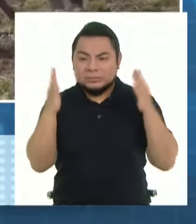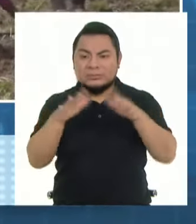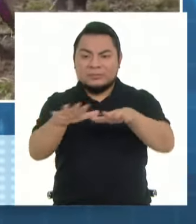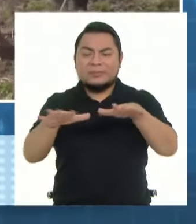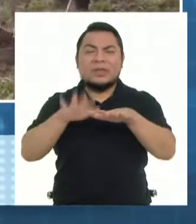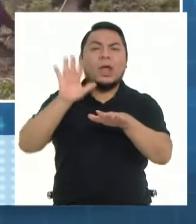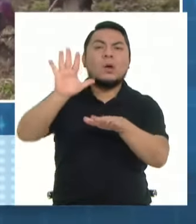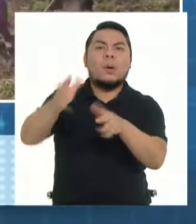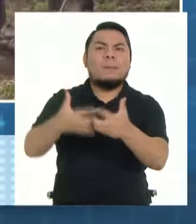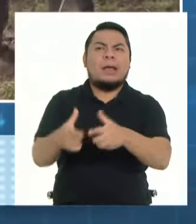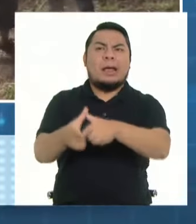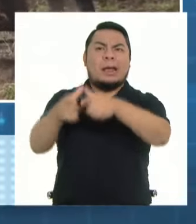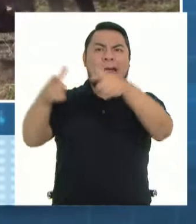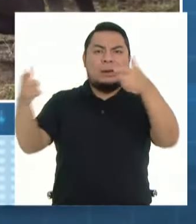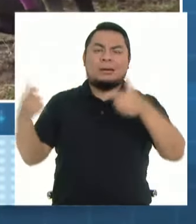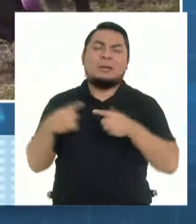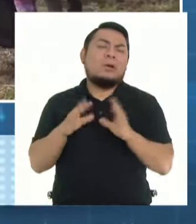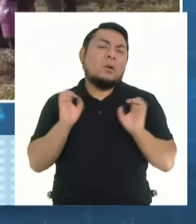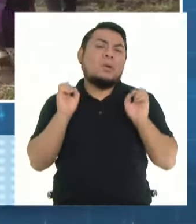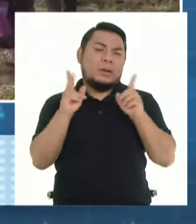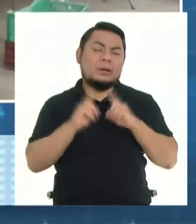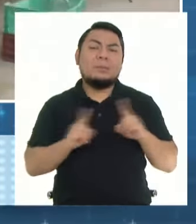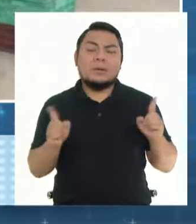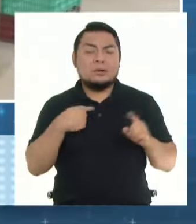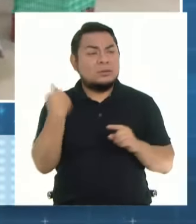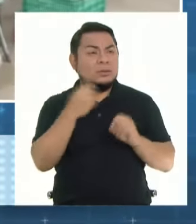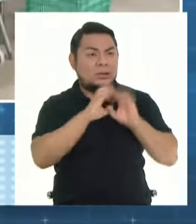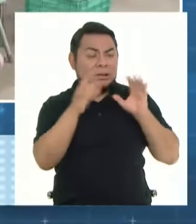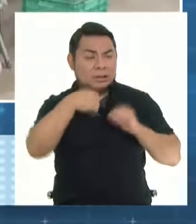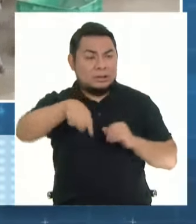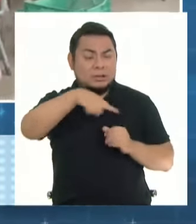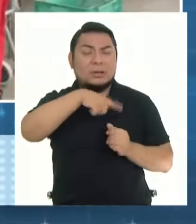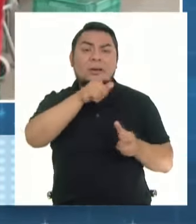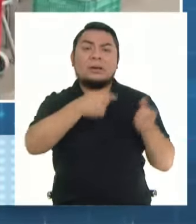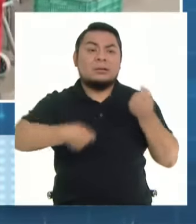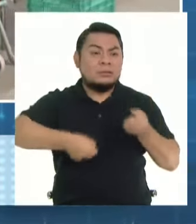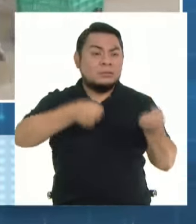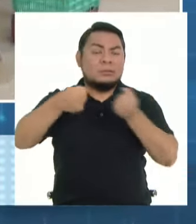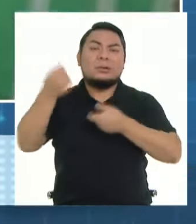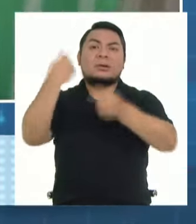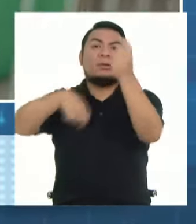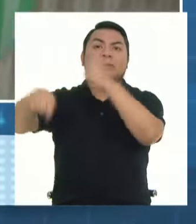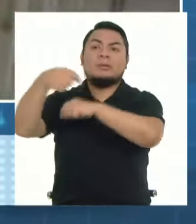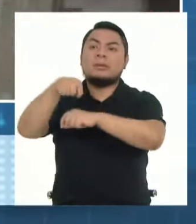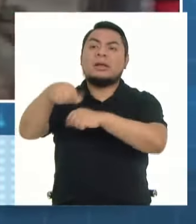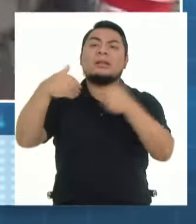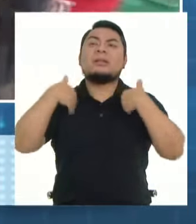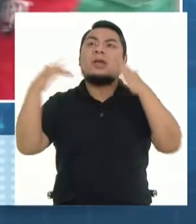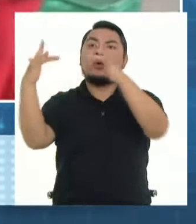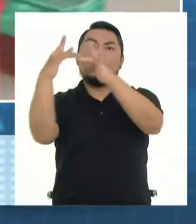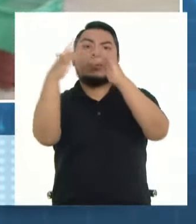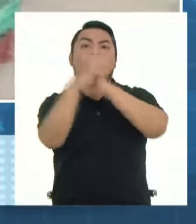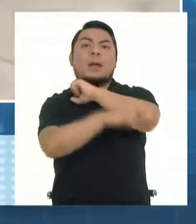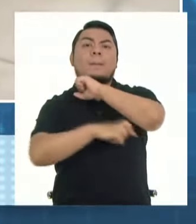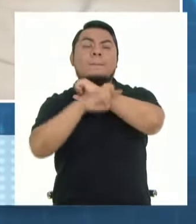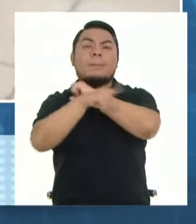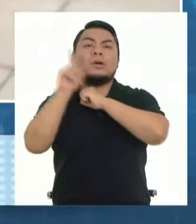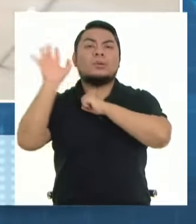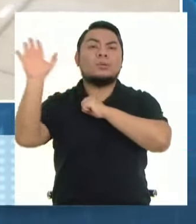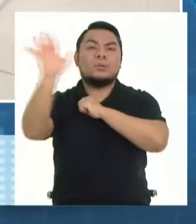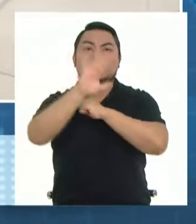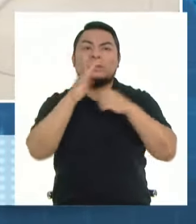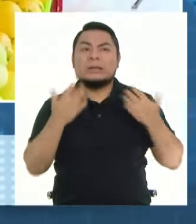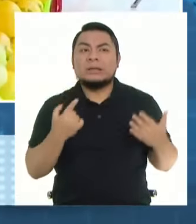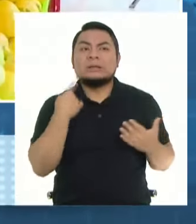tierra. Pero tenemos que ser claros. Los agroexportadores tienen un mercado, tienen su exportación